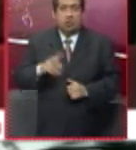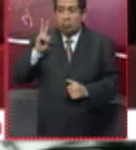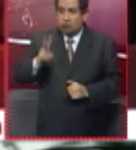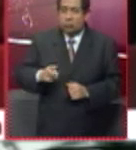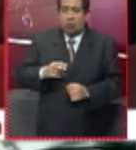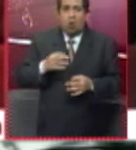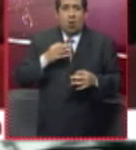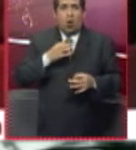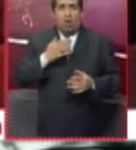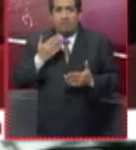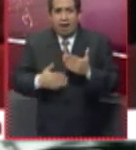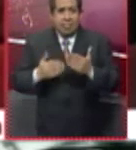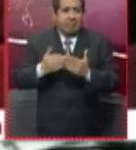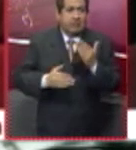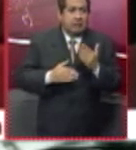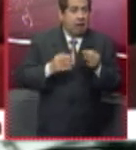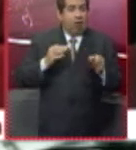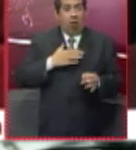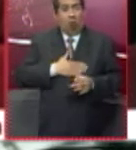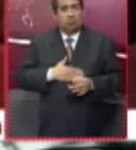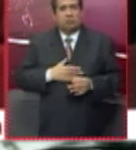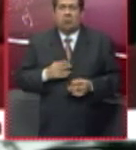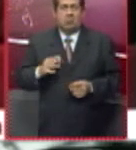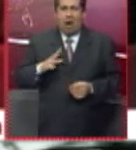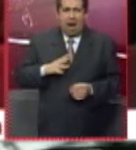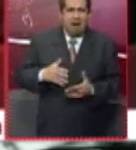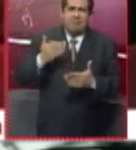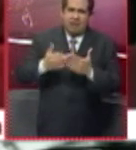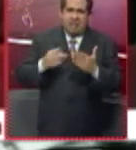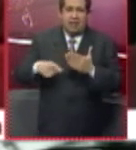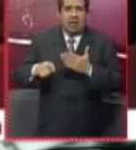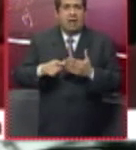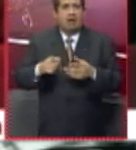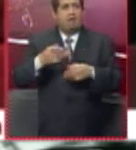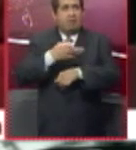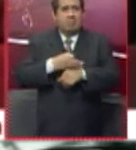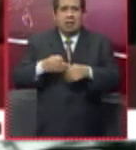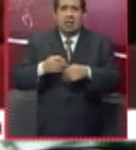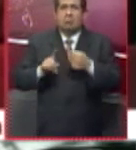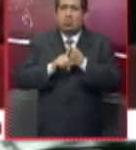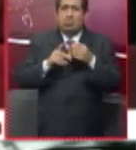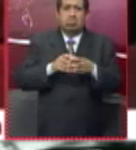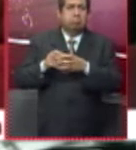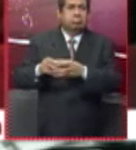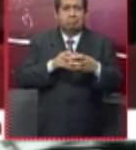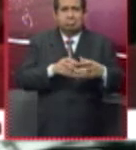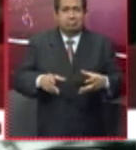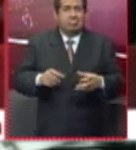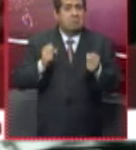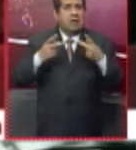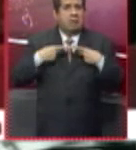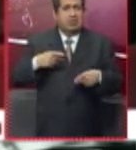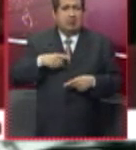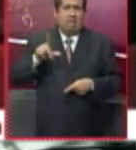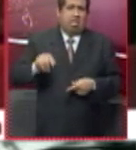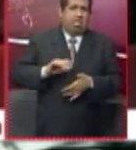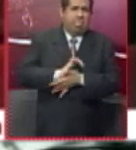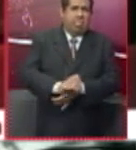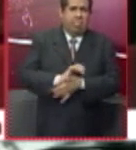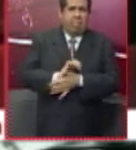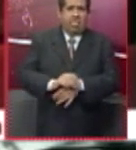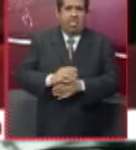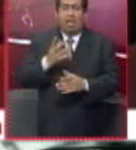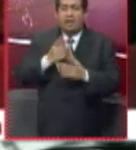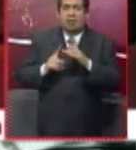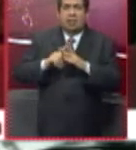carencias y en la ausencia de los satisfactores básicos, en el desplazamiento de las familias, en las miles de personas que sufren